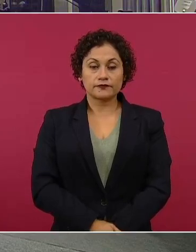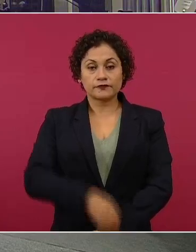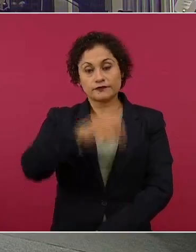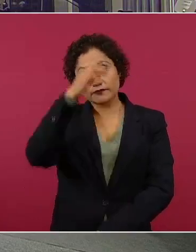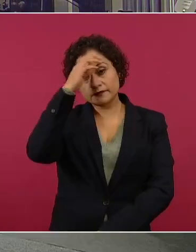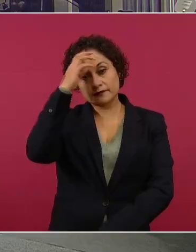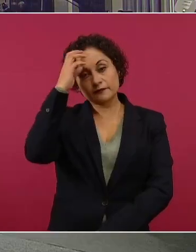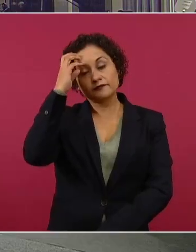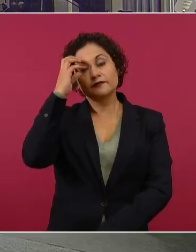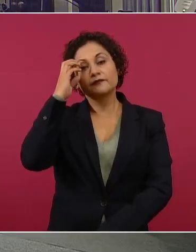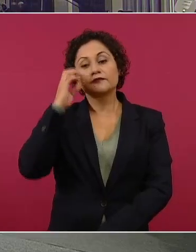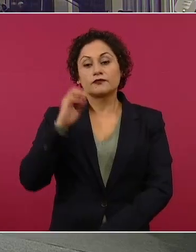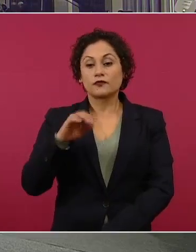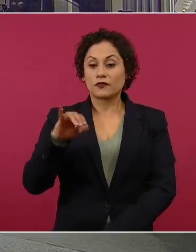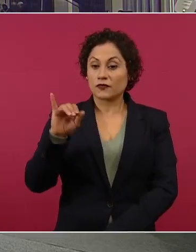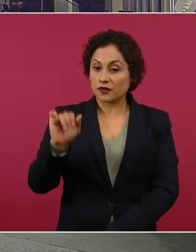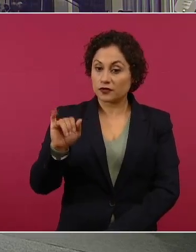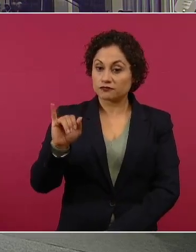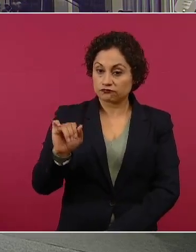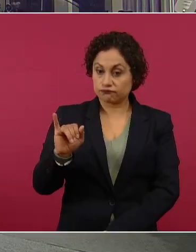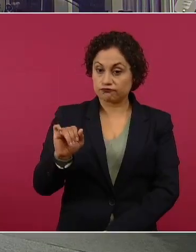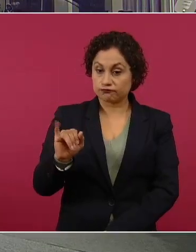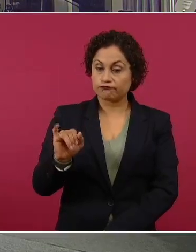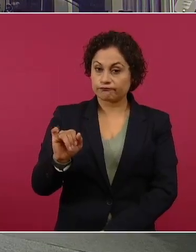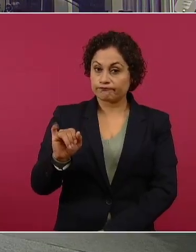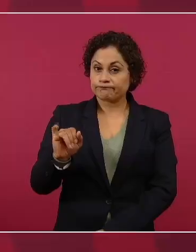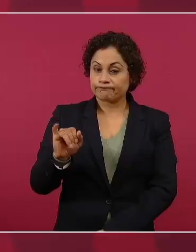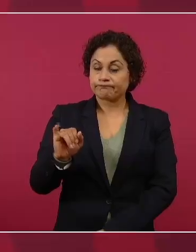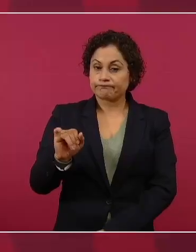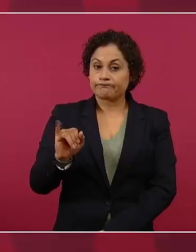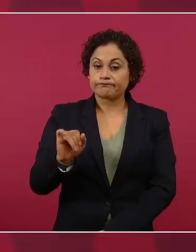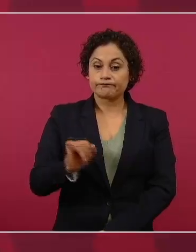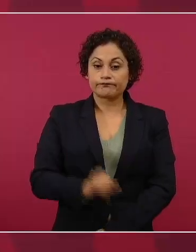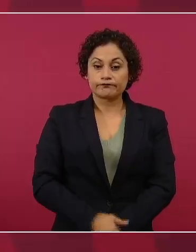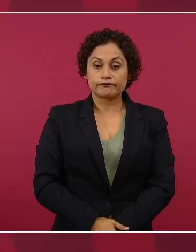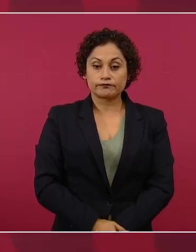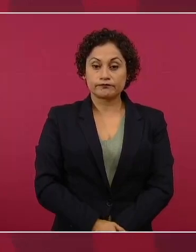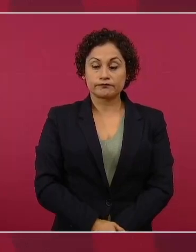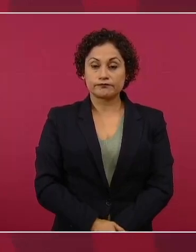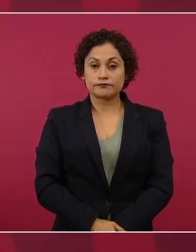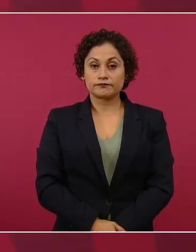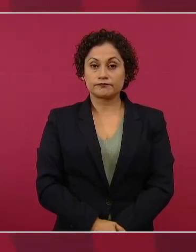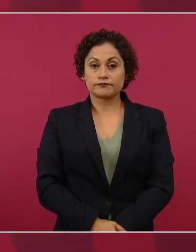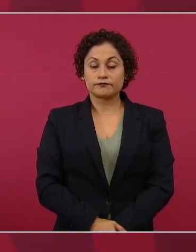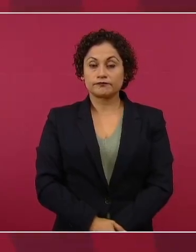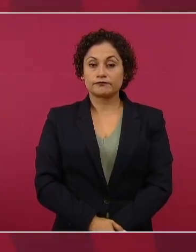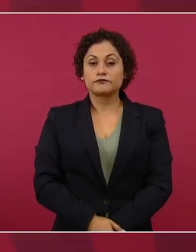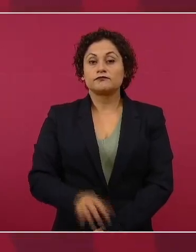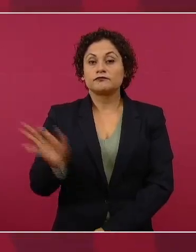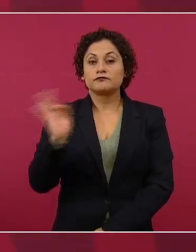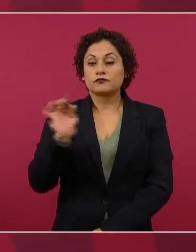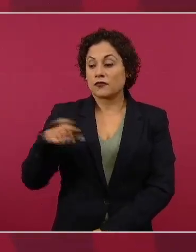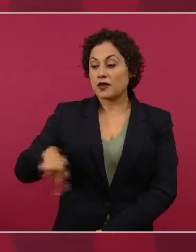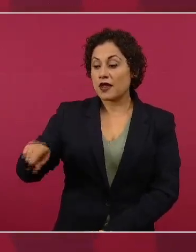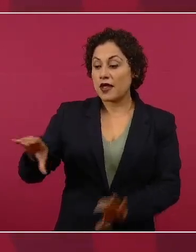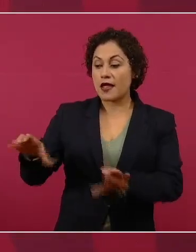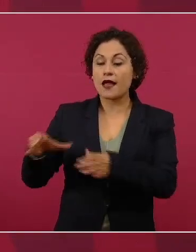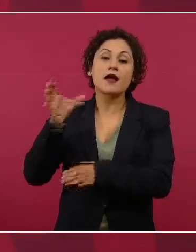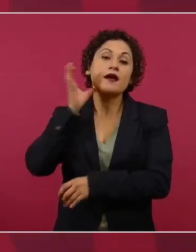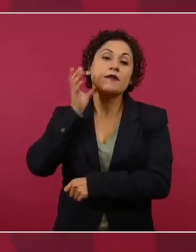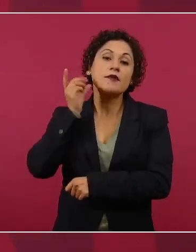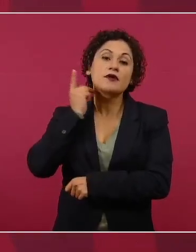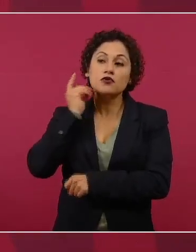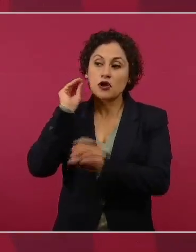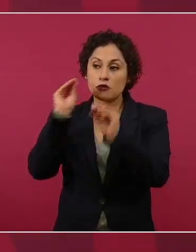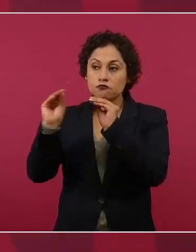Sí, sí, y si no lo mejoran en la Cámara,